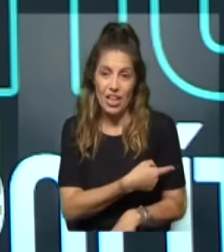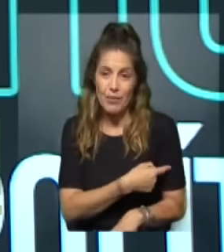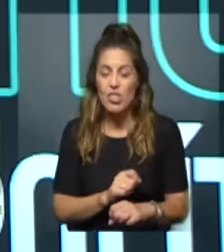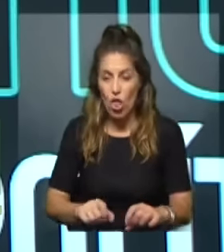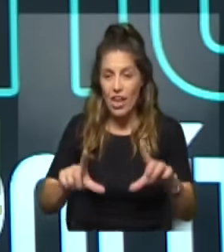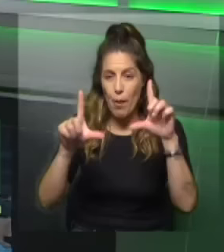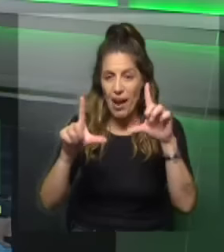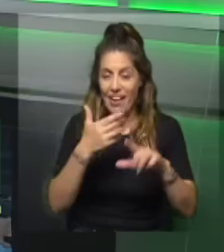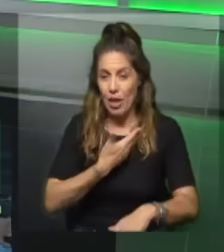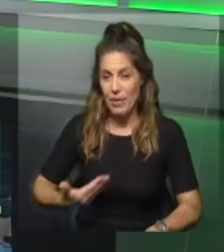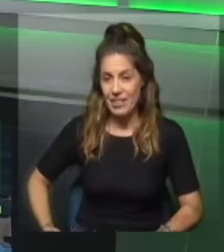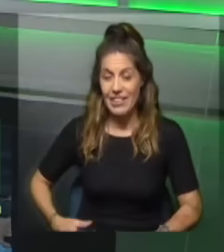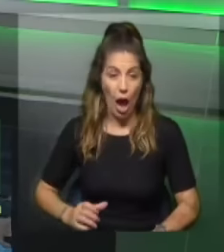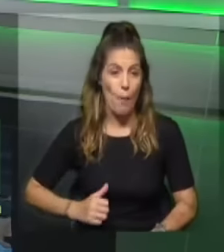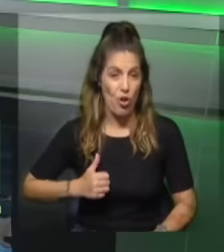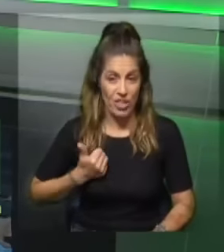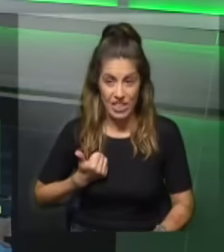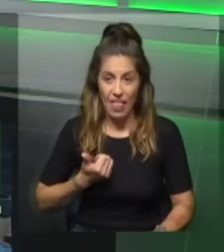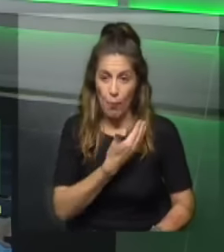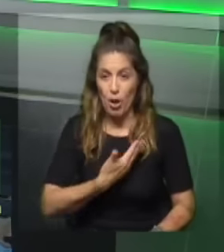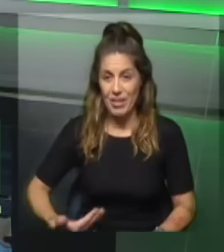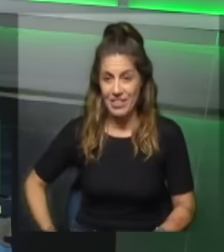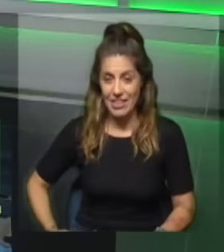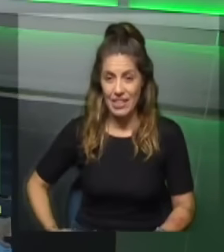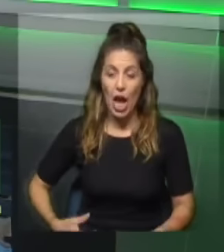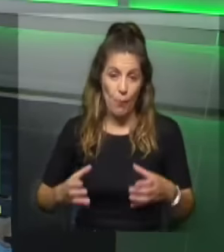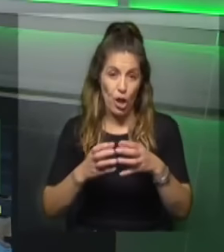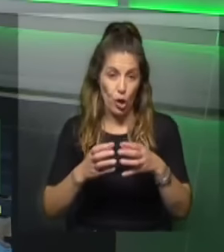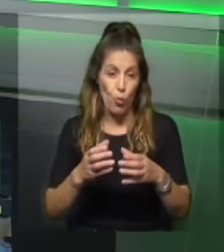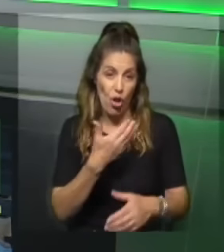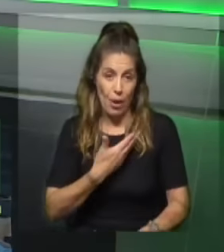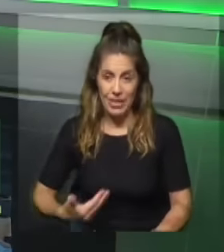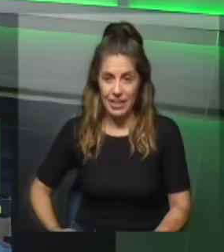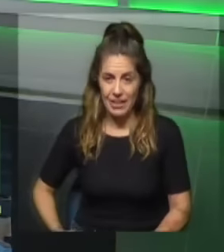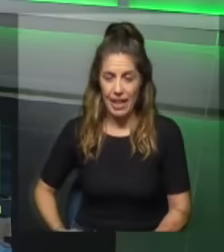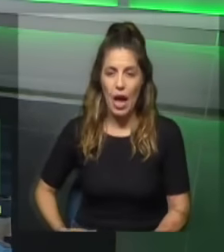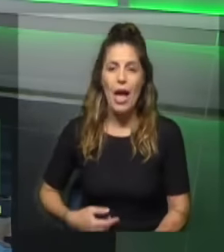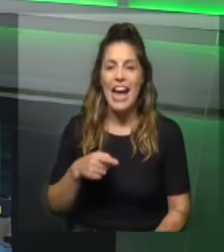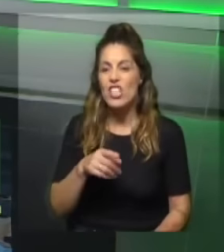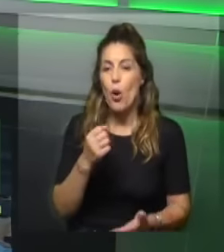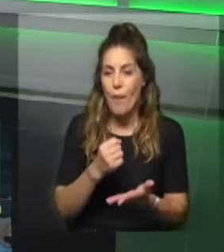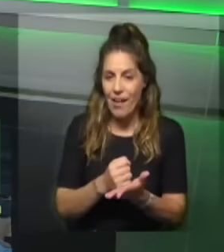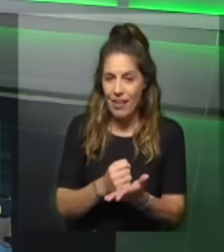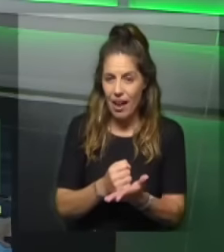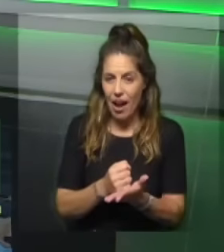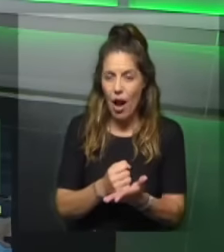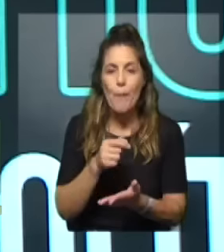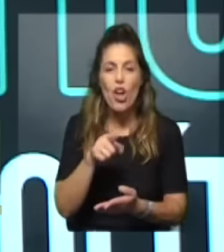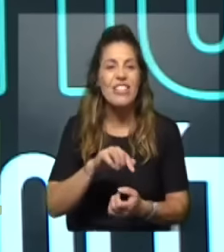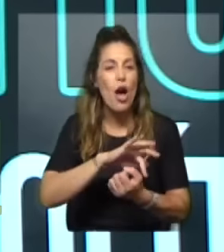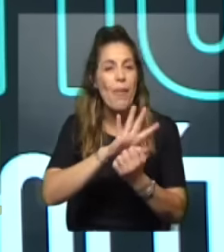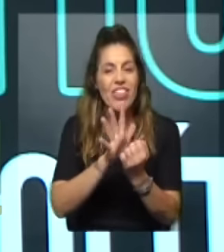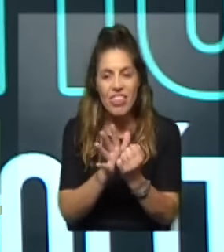presidente y por por por la presidencia en su conjunto eh Y eso marca pero esa esa